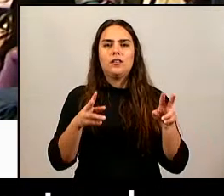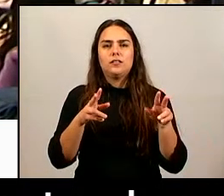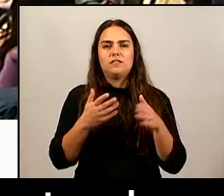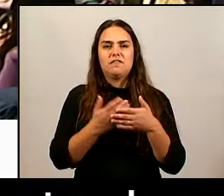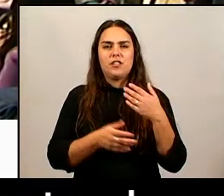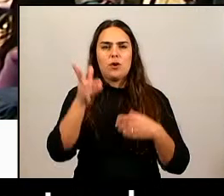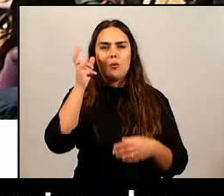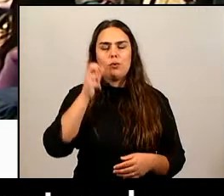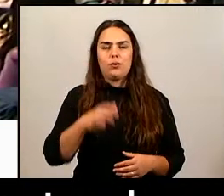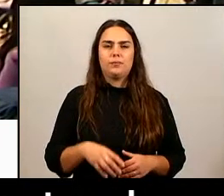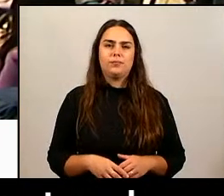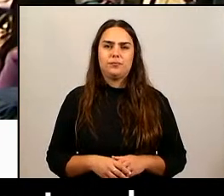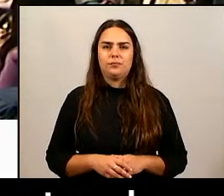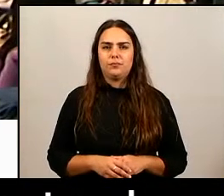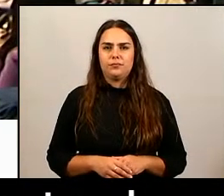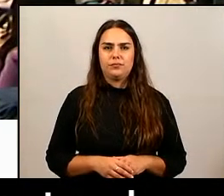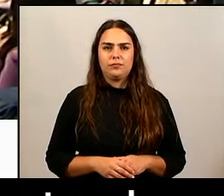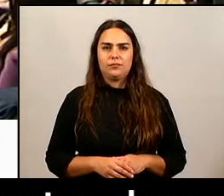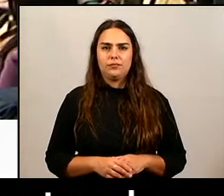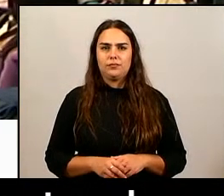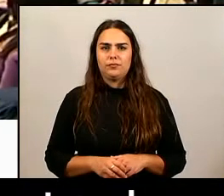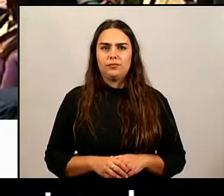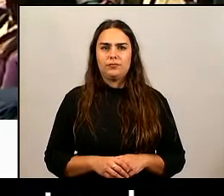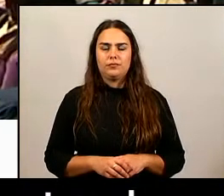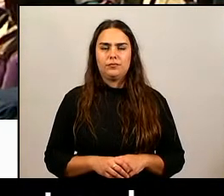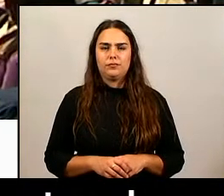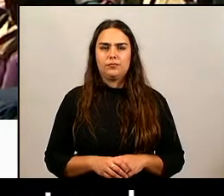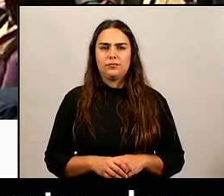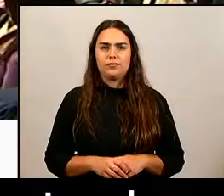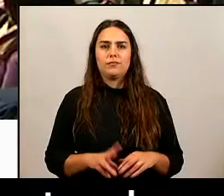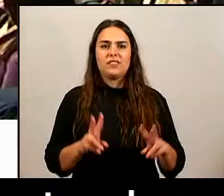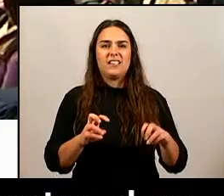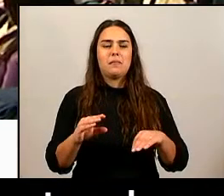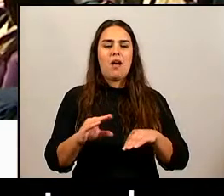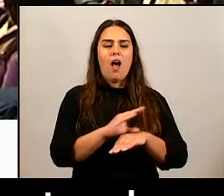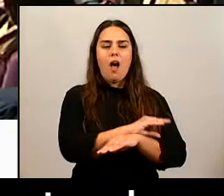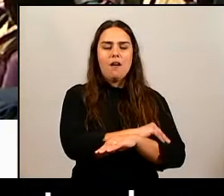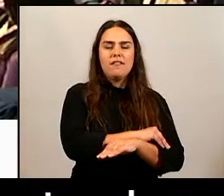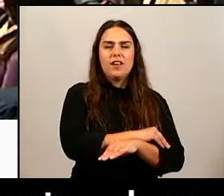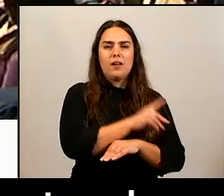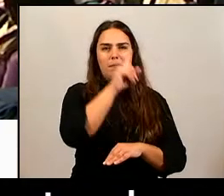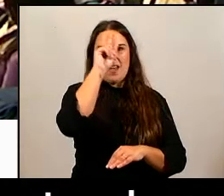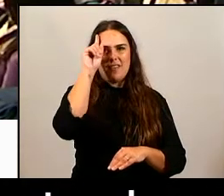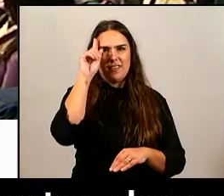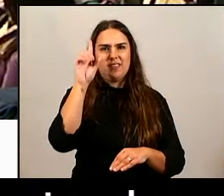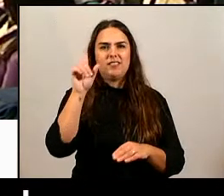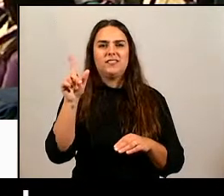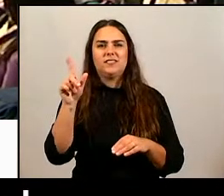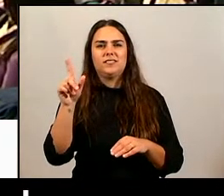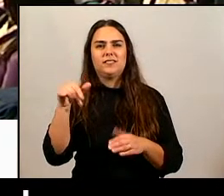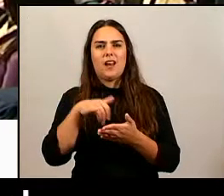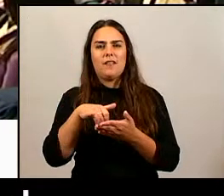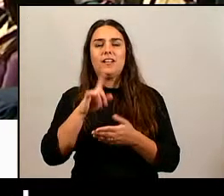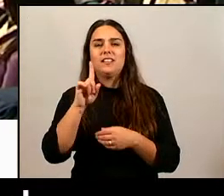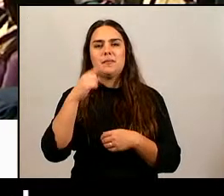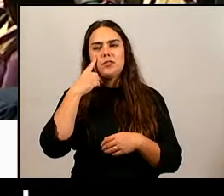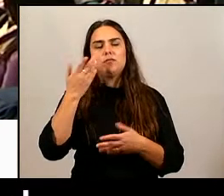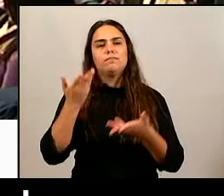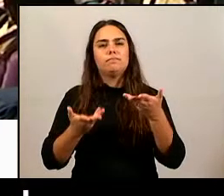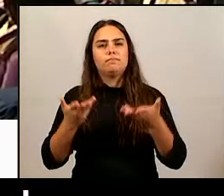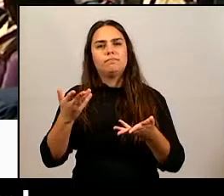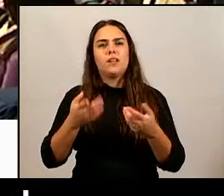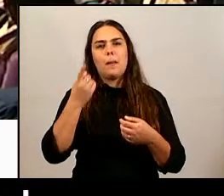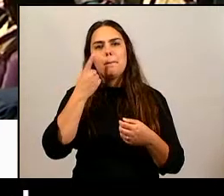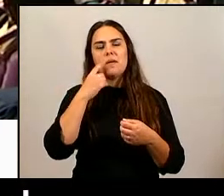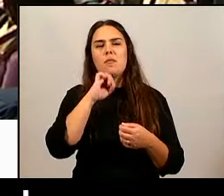para desbloquear ya el trazado del AVE de Madrid a Talavera y, por otro lado, también quería pedir una valoración de la Junta sobre la